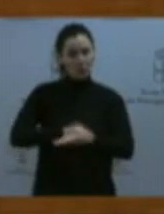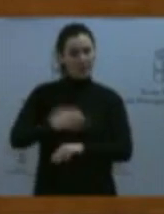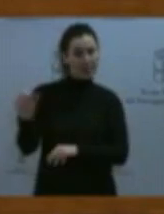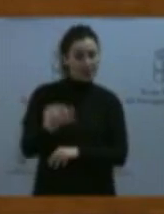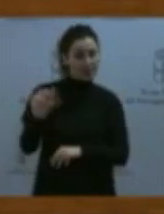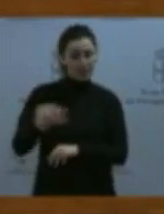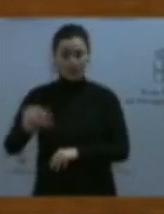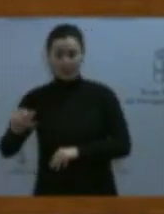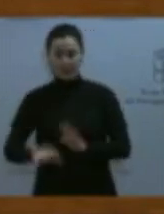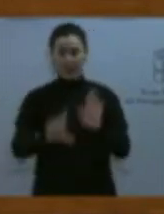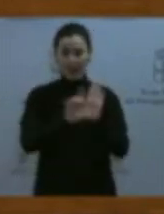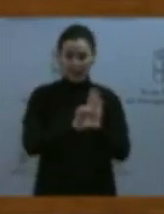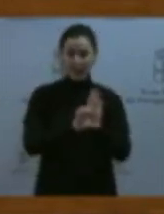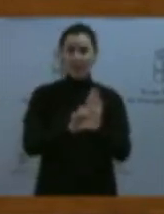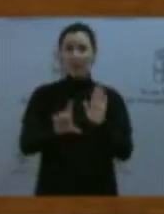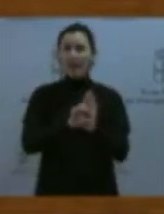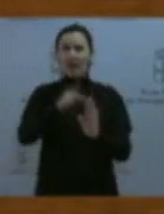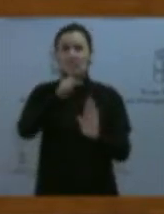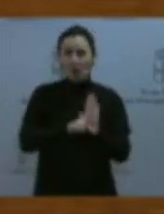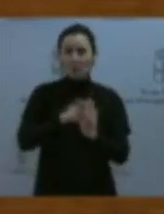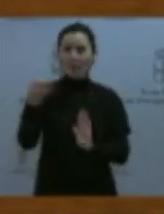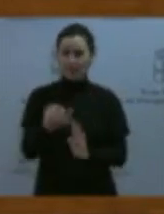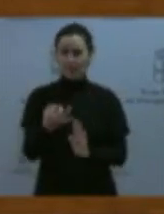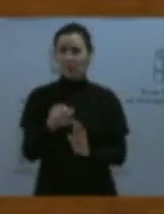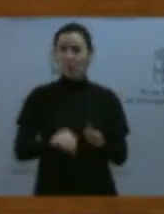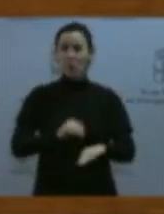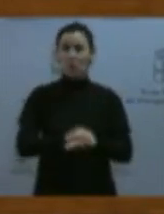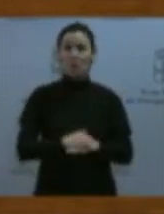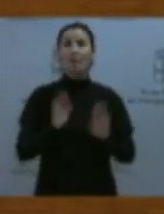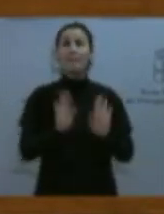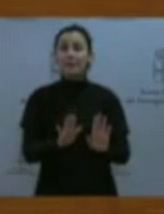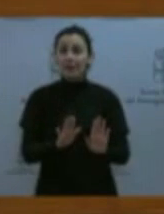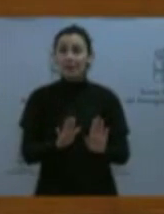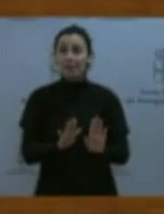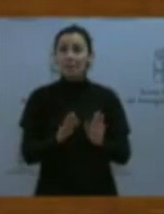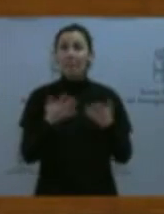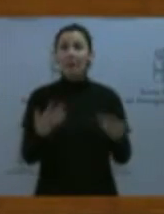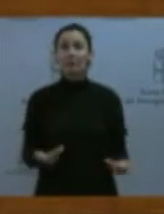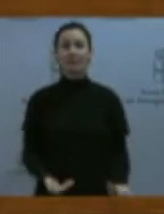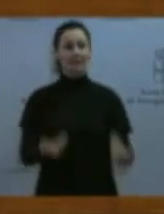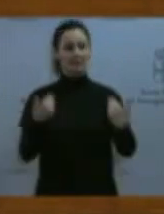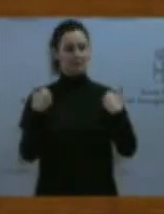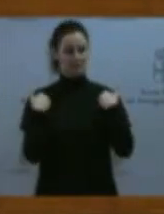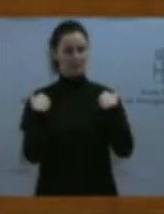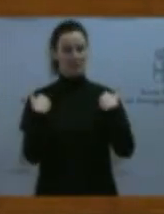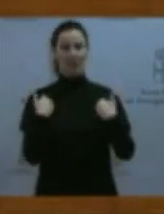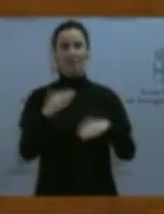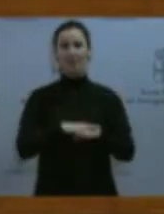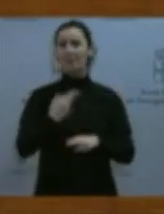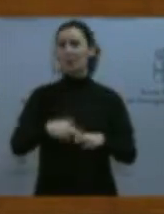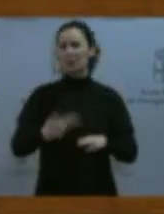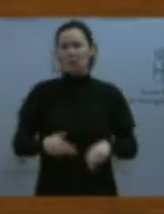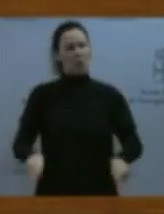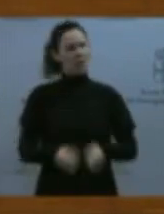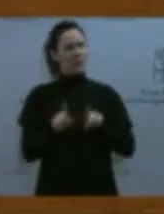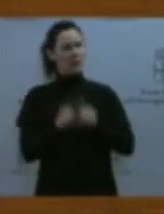normativa administrativa, no ha habido estos años exigencia de responsabilidad hacia arriba. Podemos Asturias ha promovido en esta Cámara una